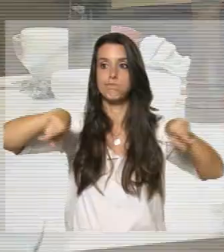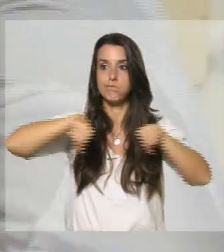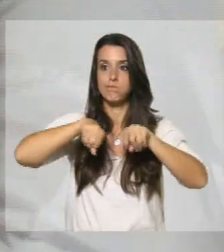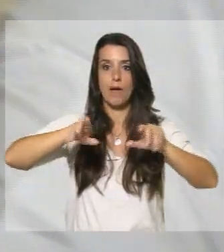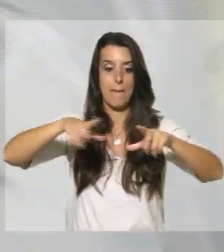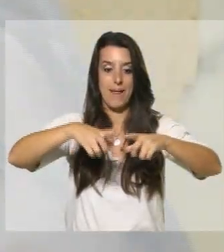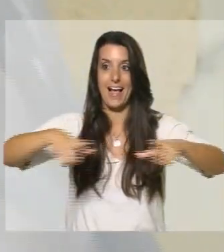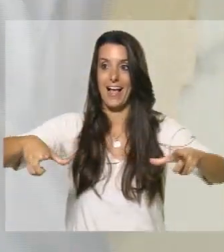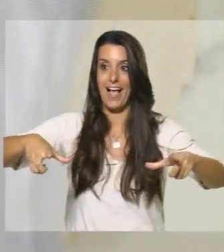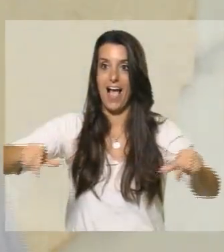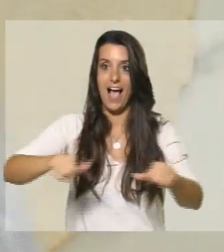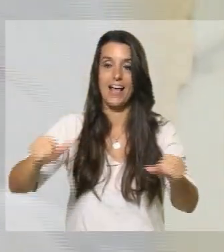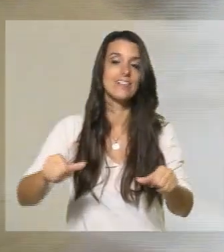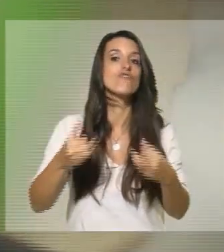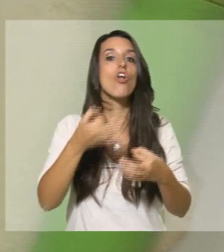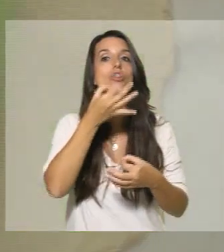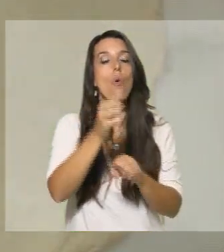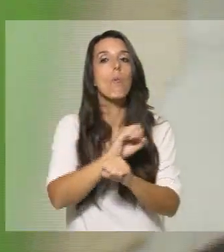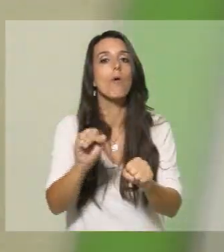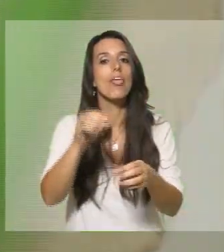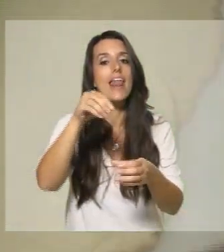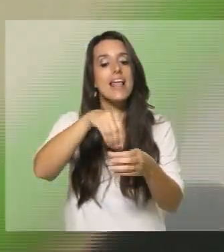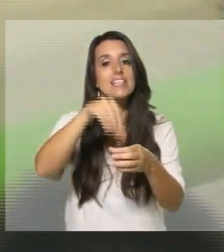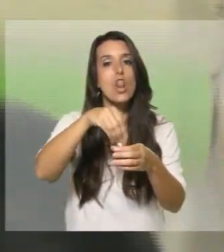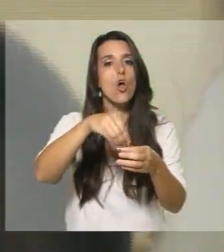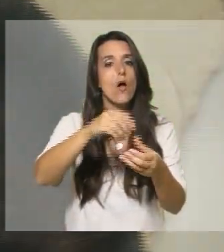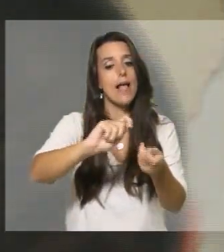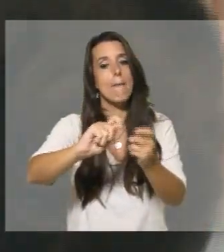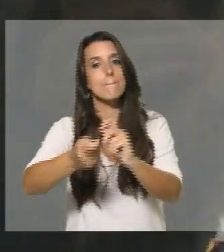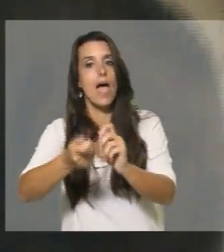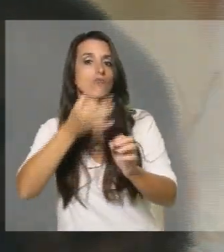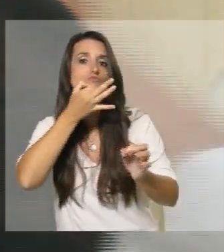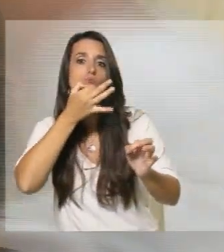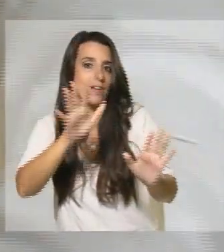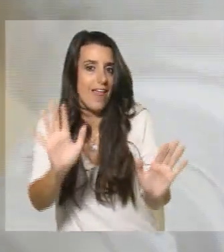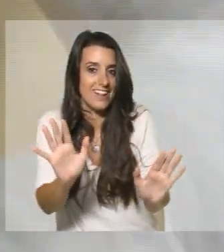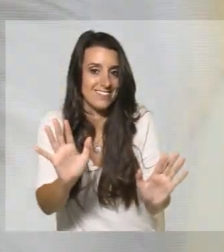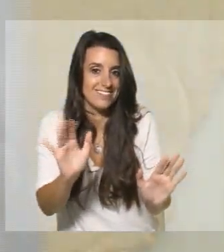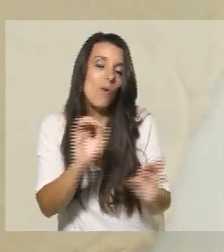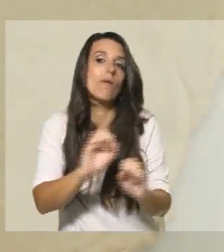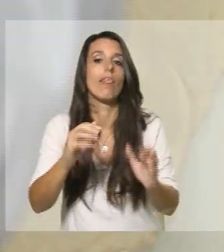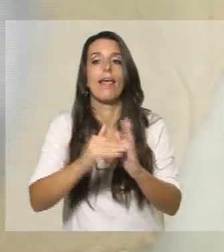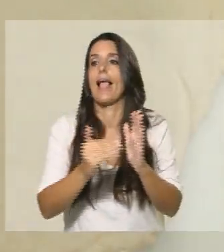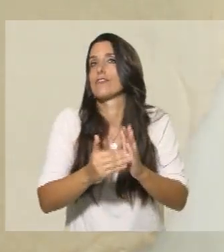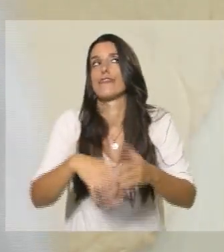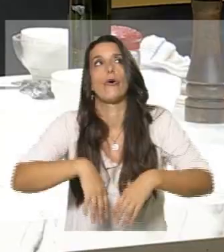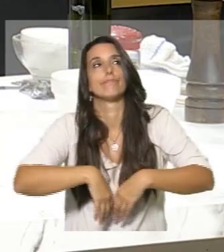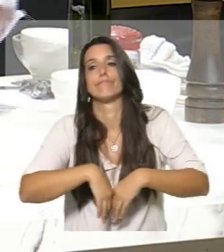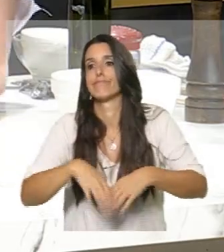Estos quedan riquísimos y es lo que les digo, pueden variar el relleno como más les guste también. Le pueden poner queso, por